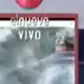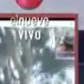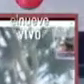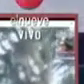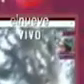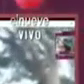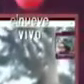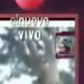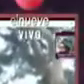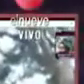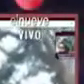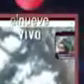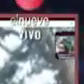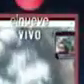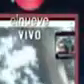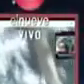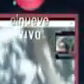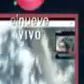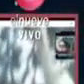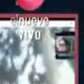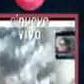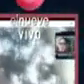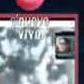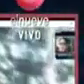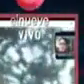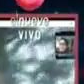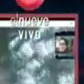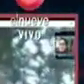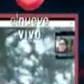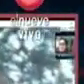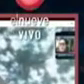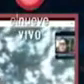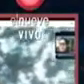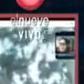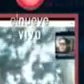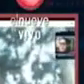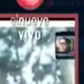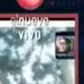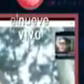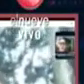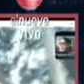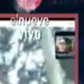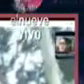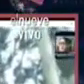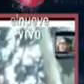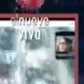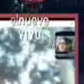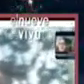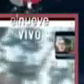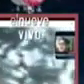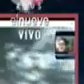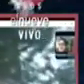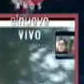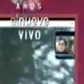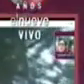a las iglesias evangélicas de Brasil, pero sanitariamente, ¿qué conocimiento tiene y qué dijo hasta el momento? No, Nelson